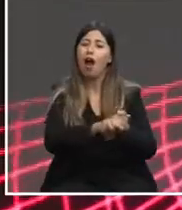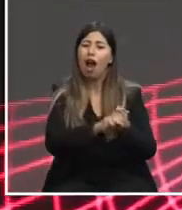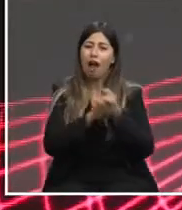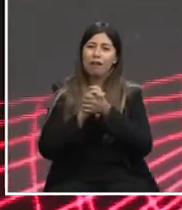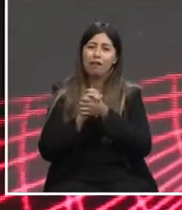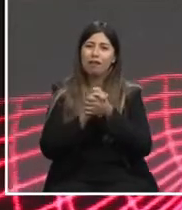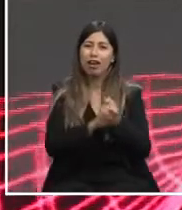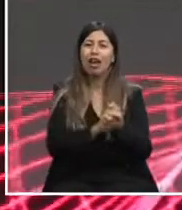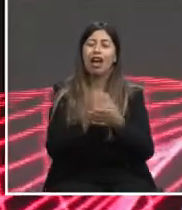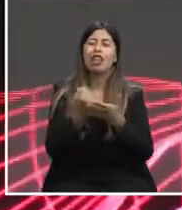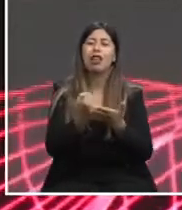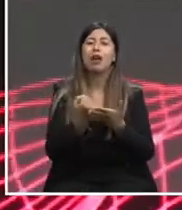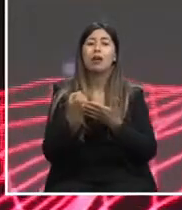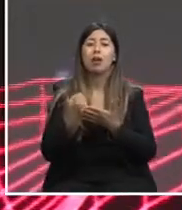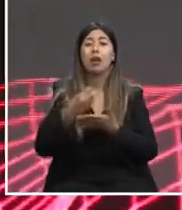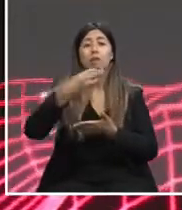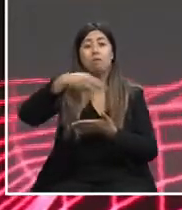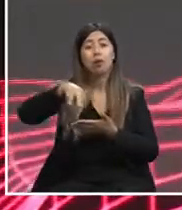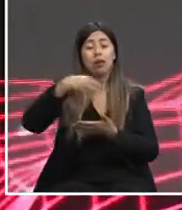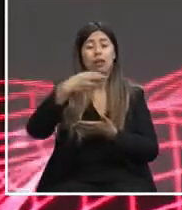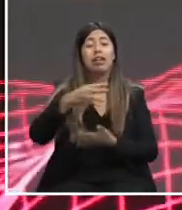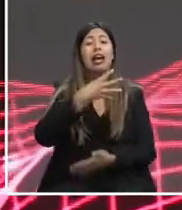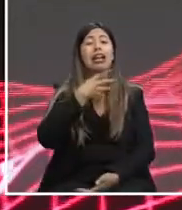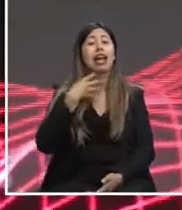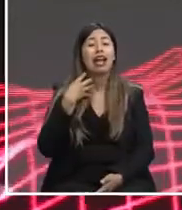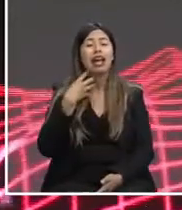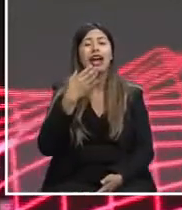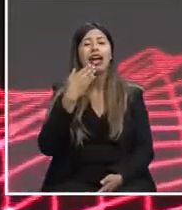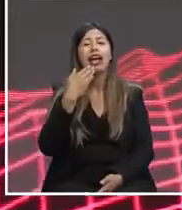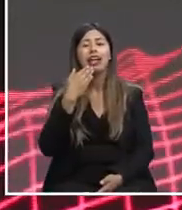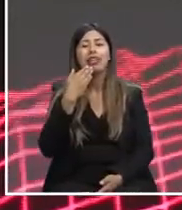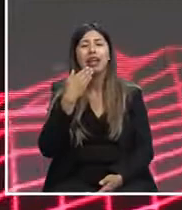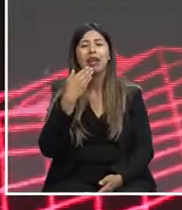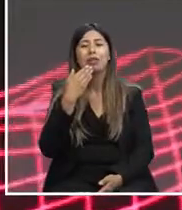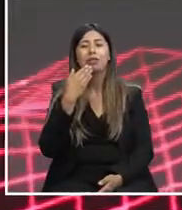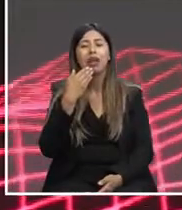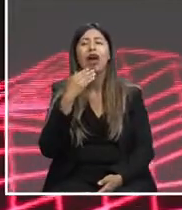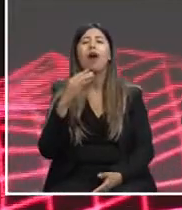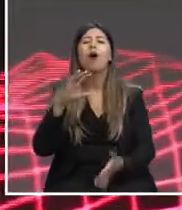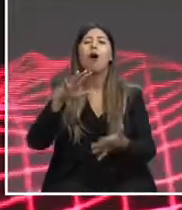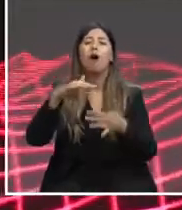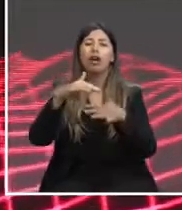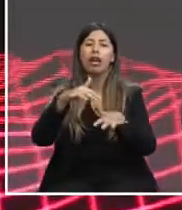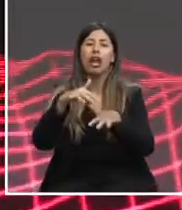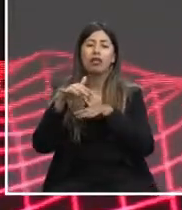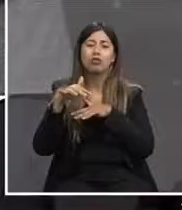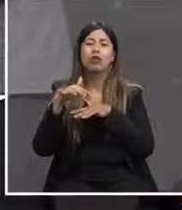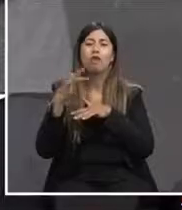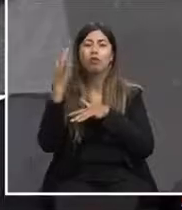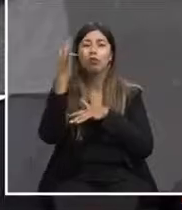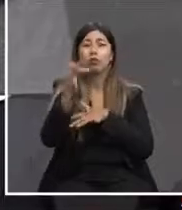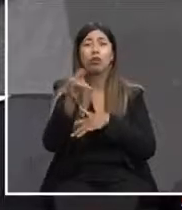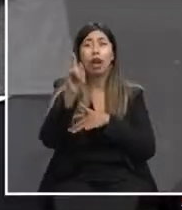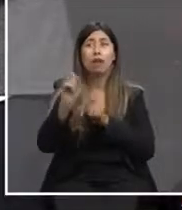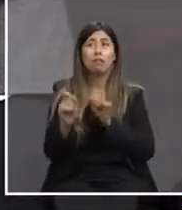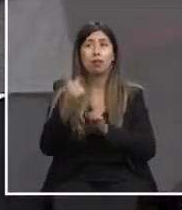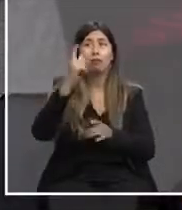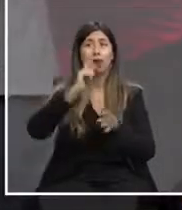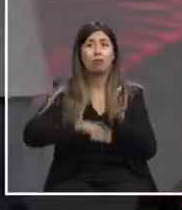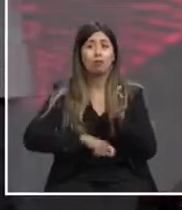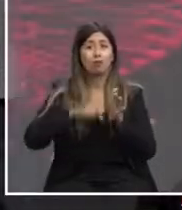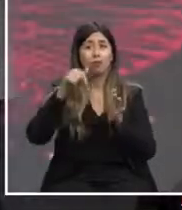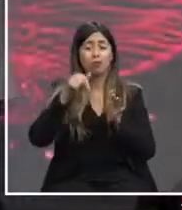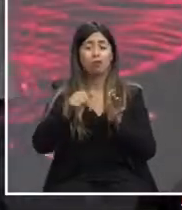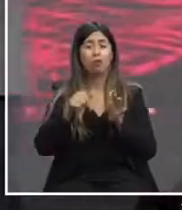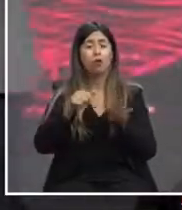la Municipalidad de Renca y Congreso Futuro, dado que la Municipalidad de Renca, que es la primera en firmar un convenio de este tipo con el